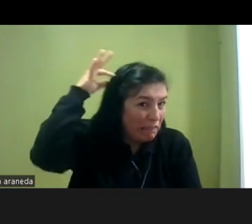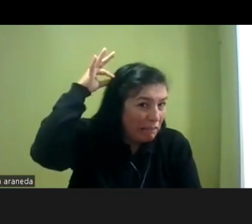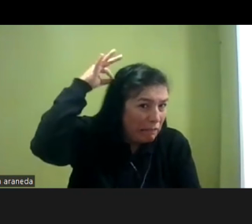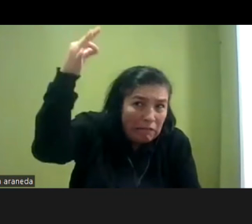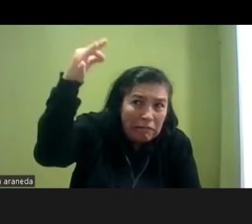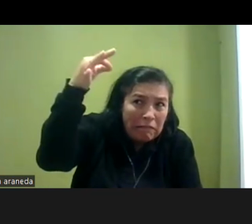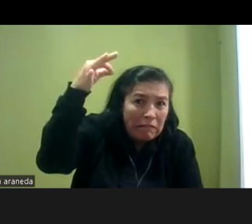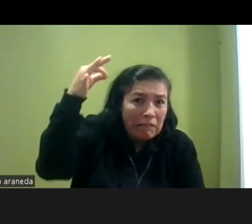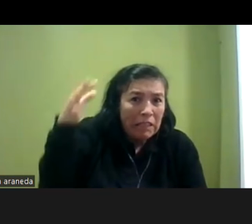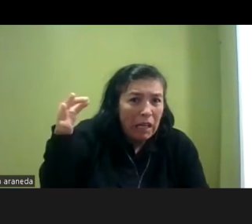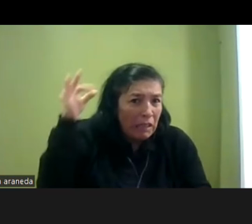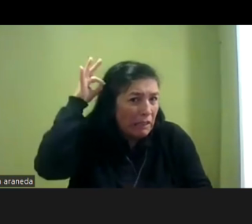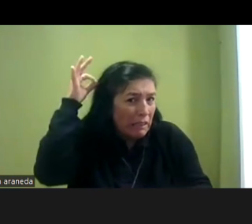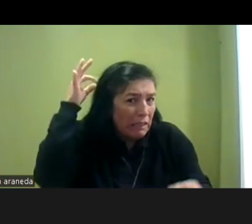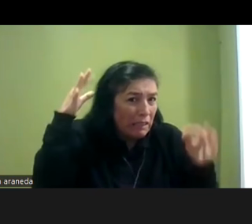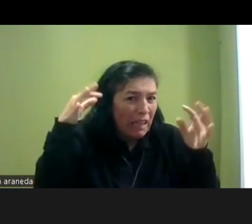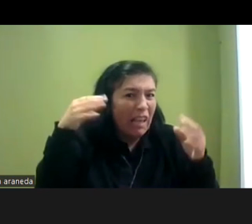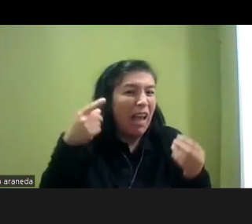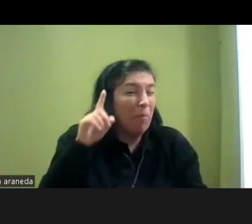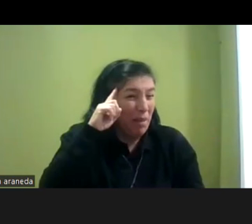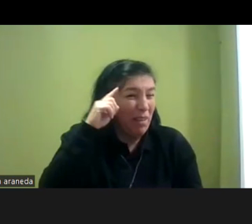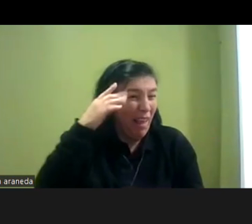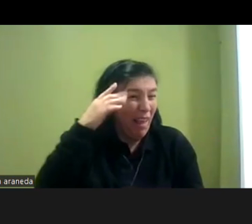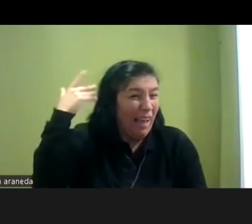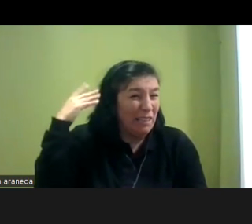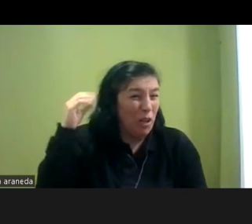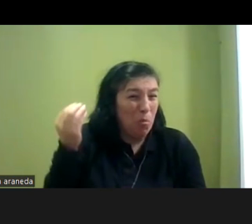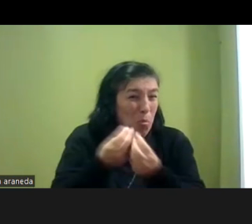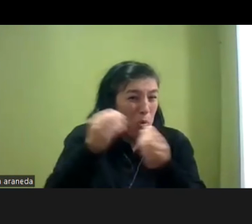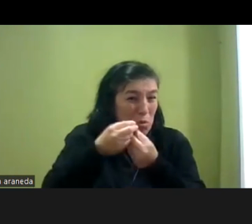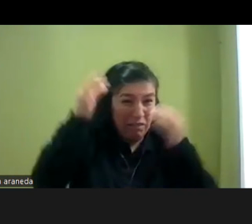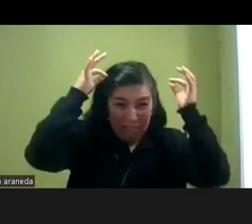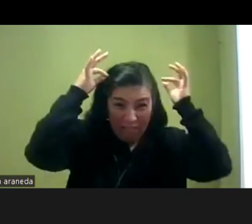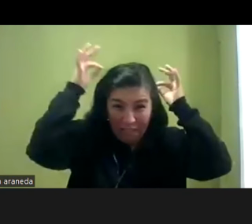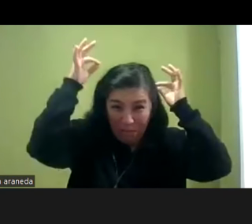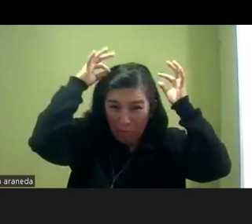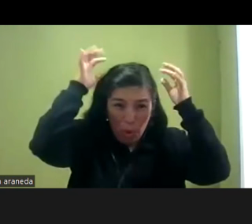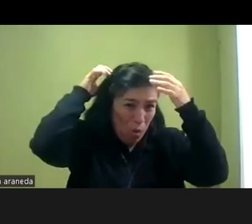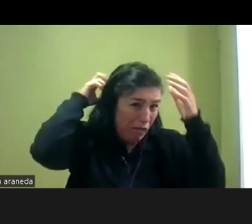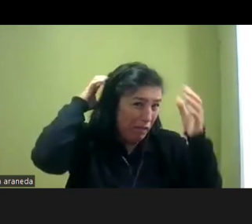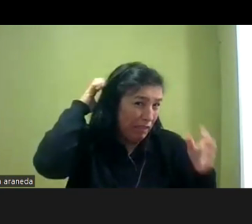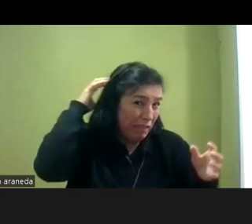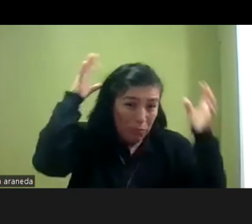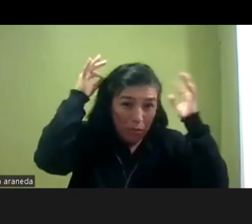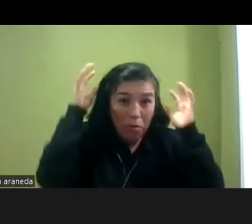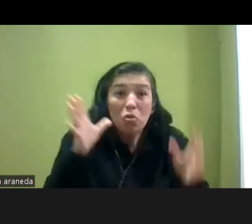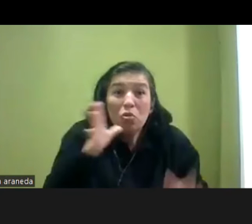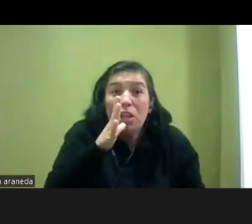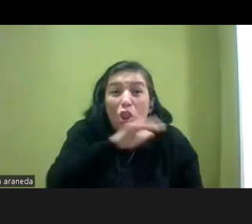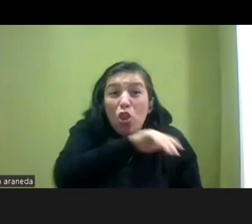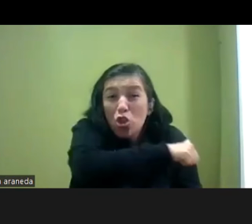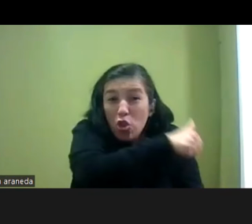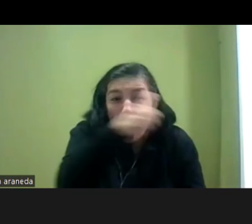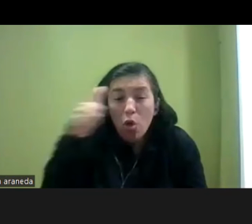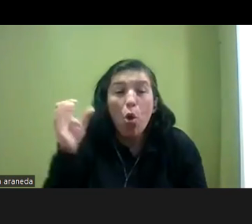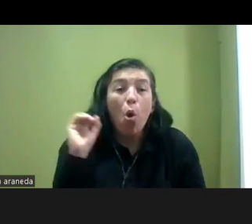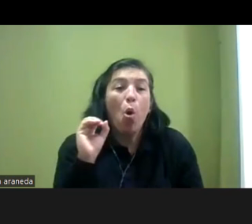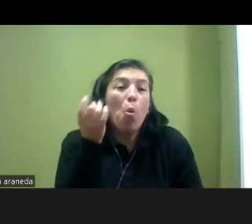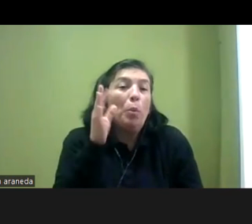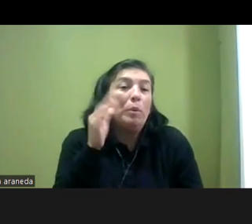y deben haber estado inundados de piojos. eh, no sé si toda la población o solamente